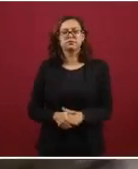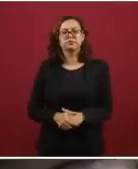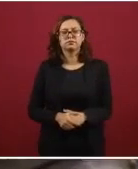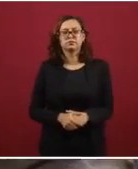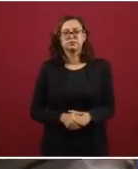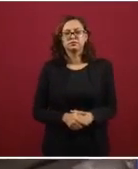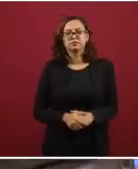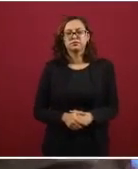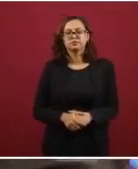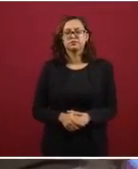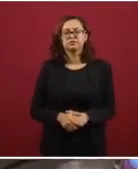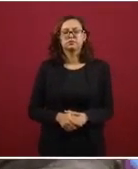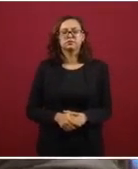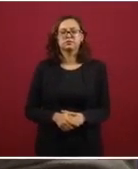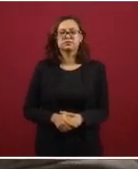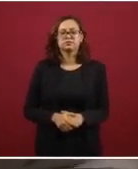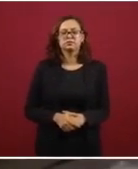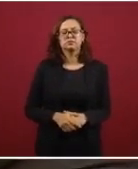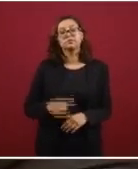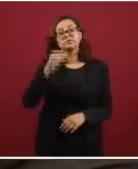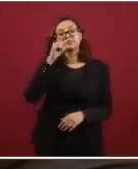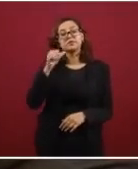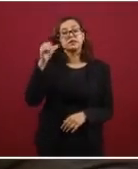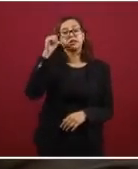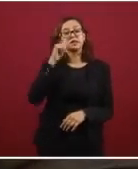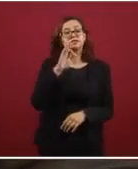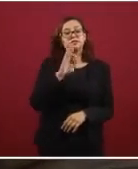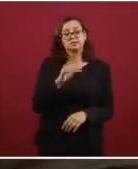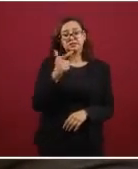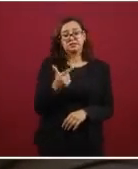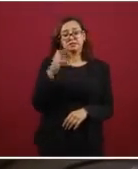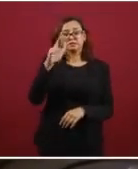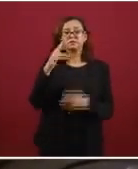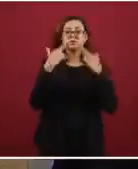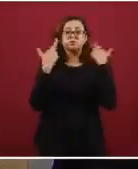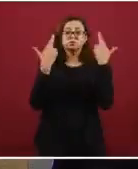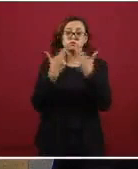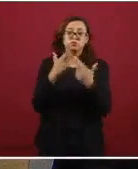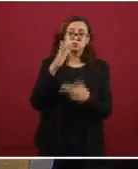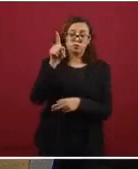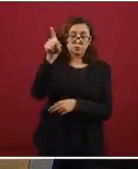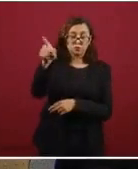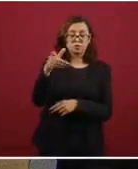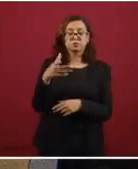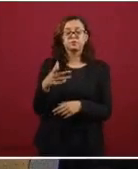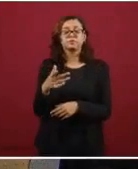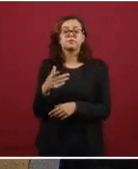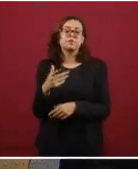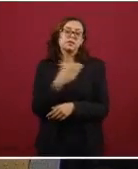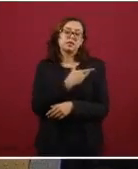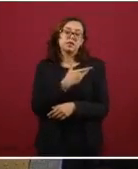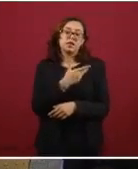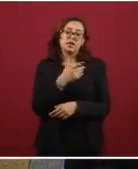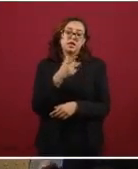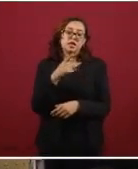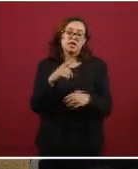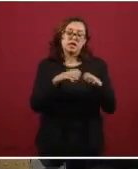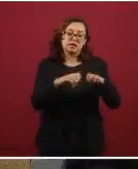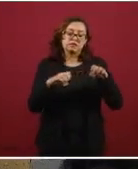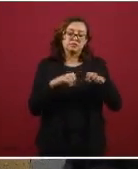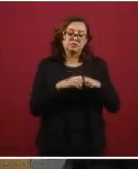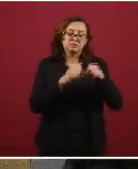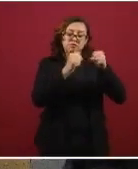El día de ayer hubo reunión en la Fiscalía General de la República, porque la instrucción que se nos dio por parte del Gabinete de Seguridad